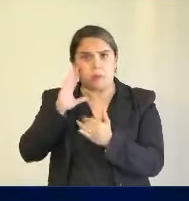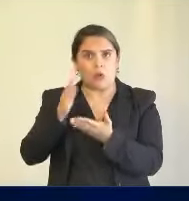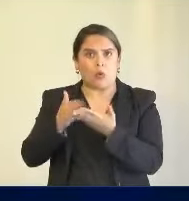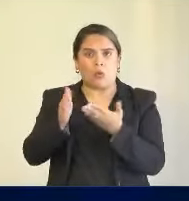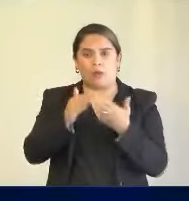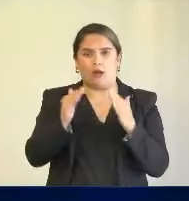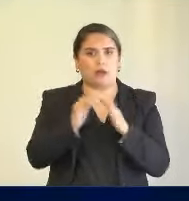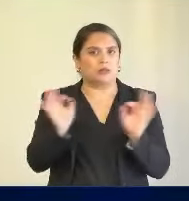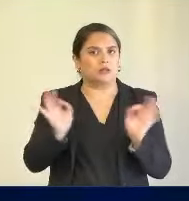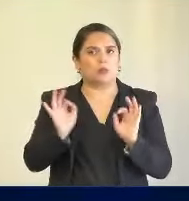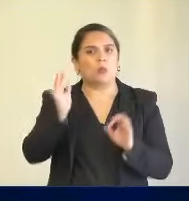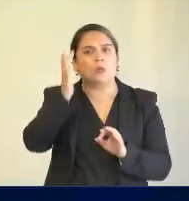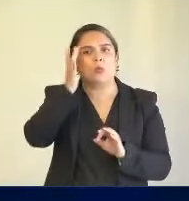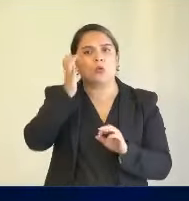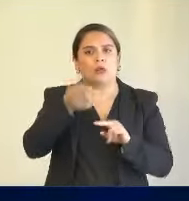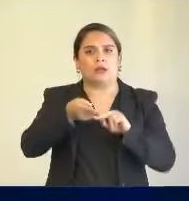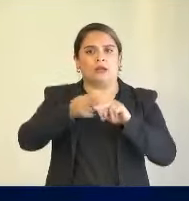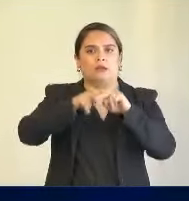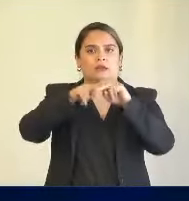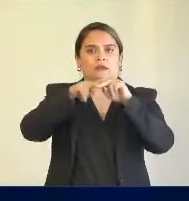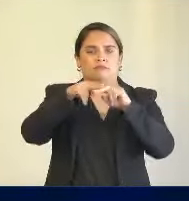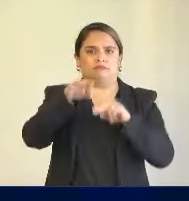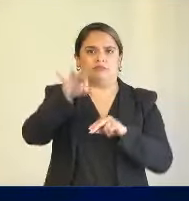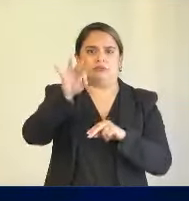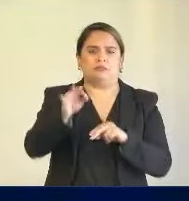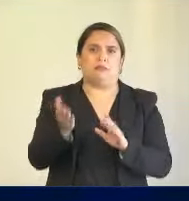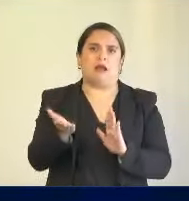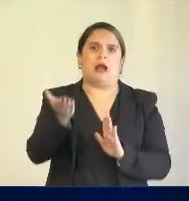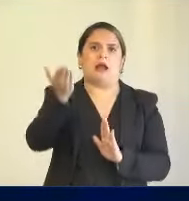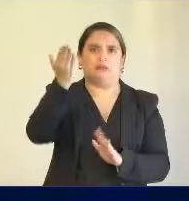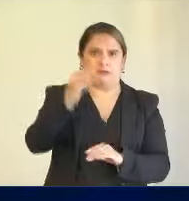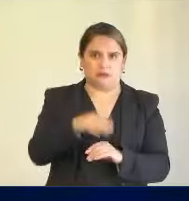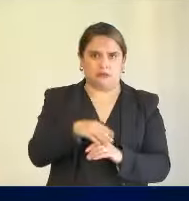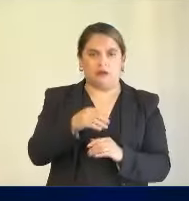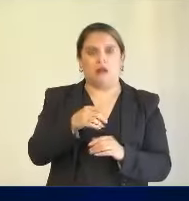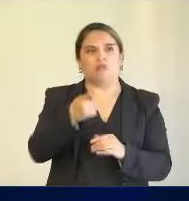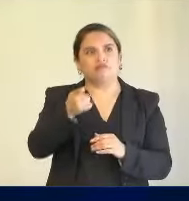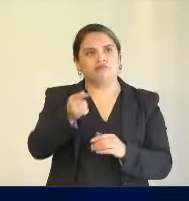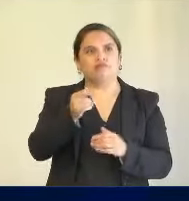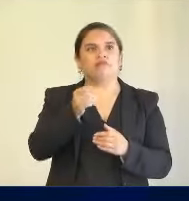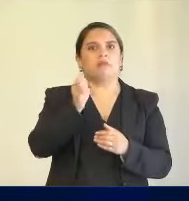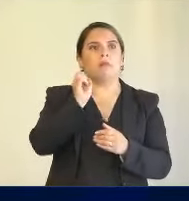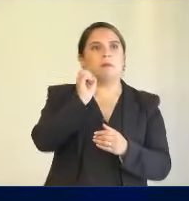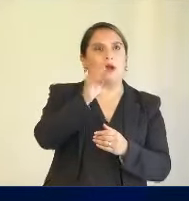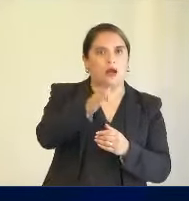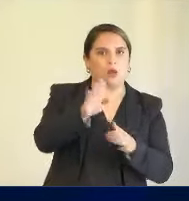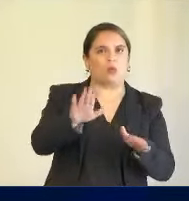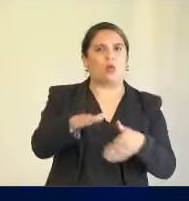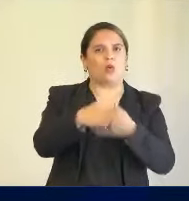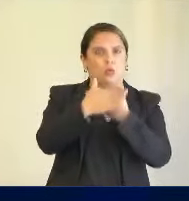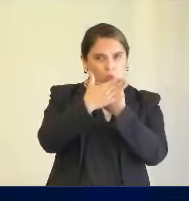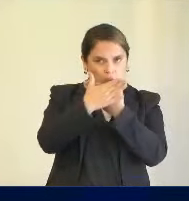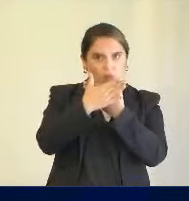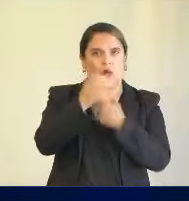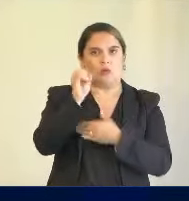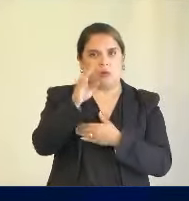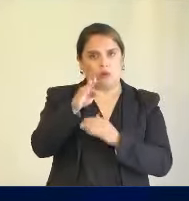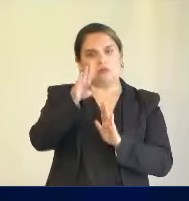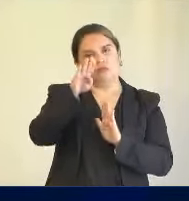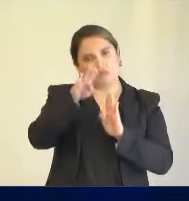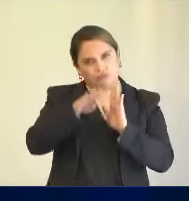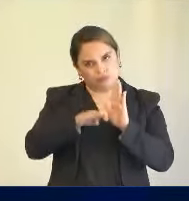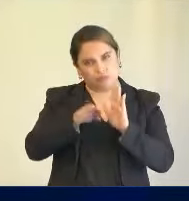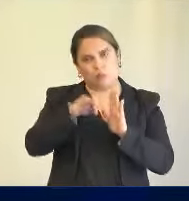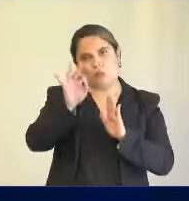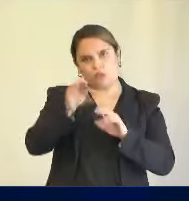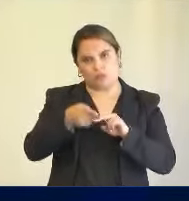Luna porque la tasa de interés está muy alta por qué no nos ayudan cuando le tenemos que haer el banco de la República baje las tasas de interés porque la gente no está